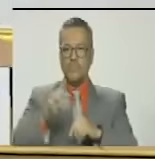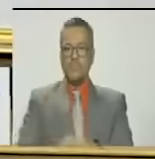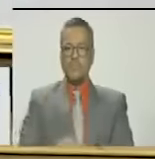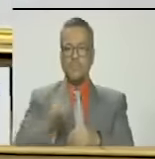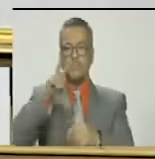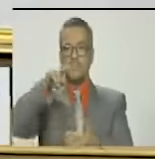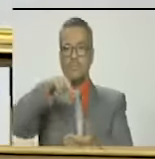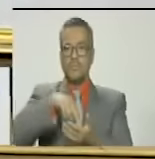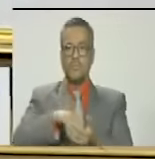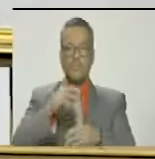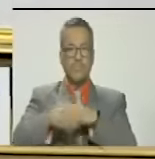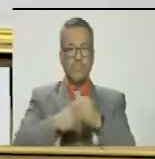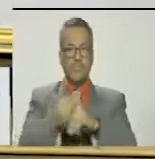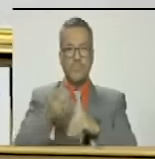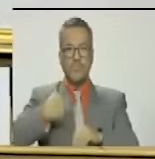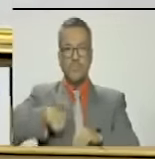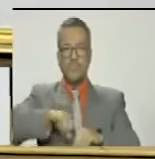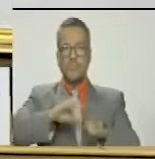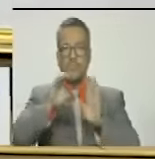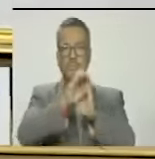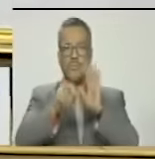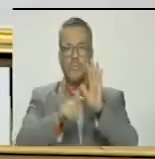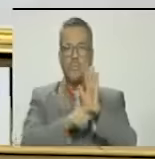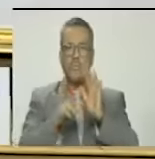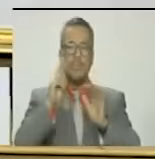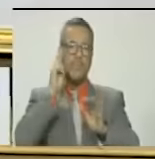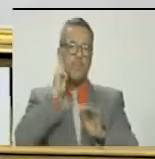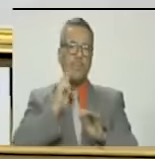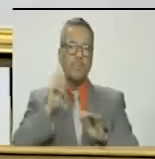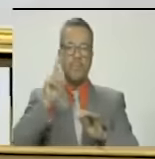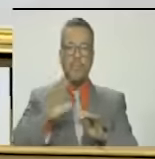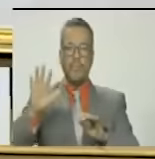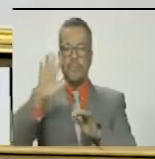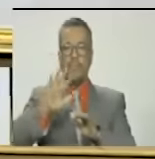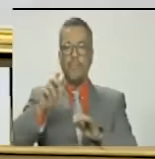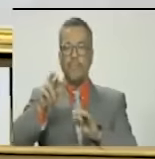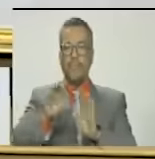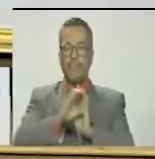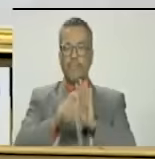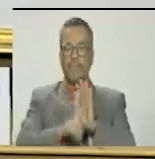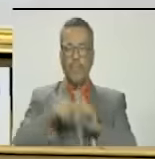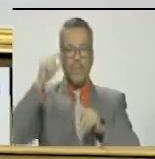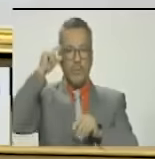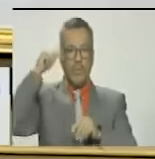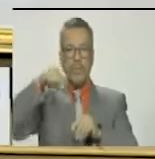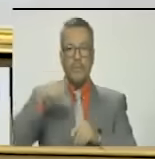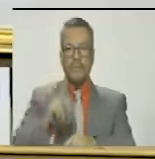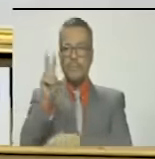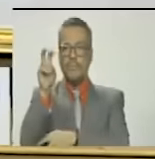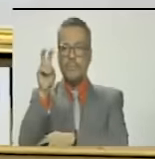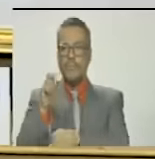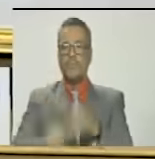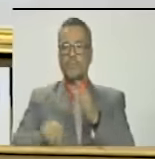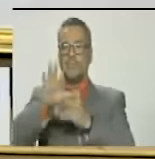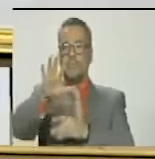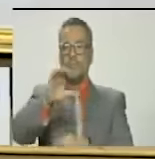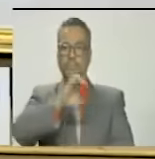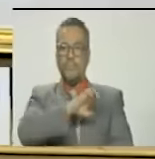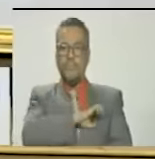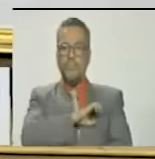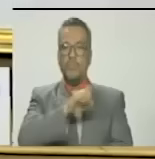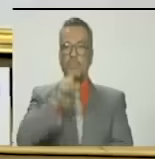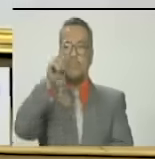2024, como establece nuestra Constitución de la República Bolivariana de Venezuela. Hoy, viernes 5